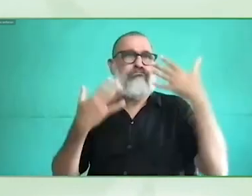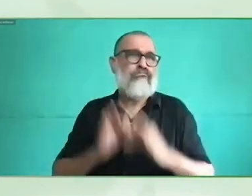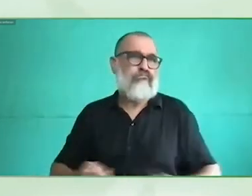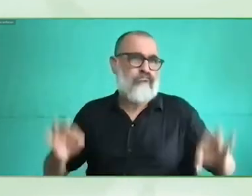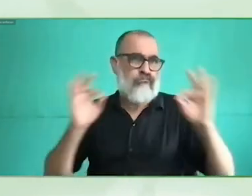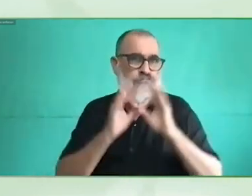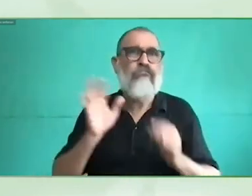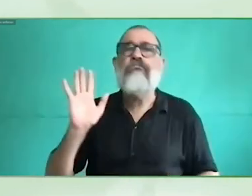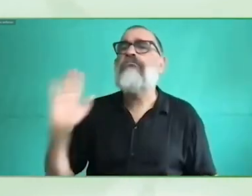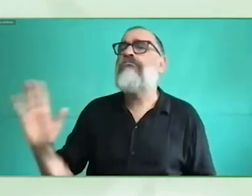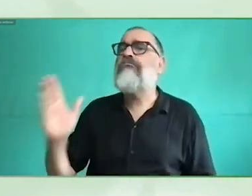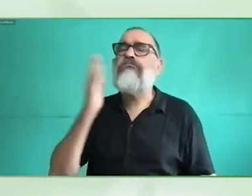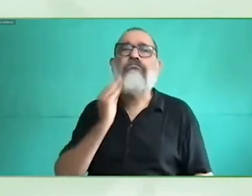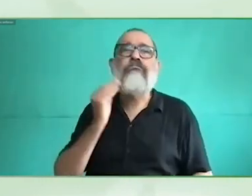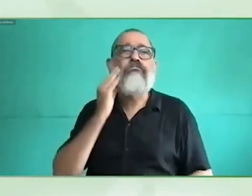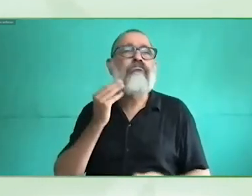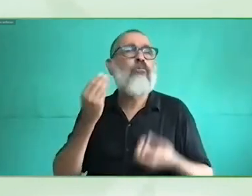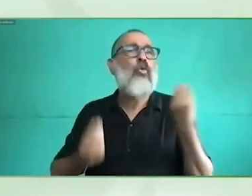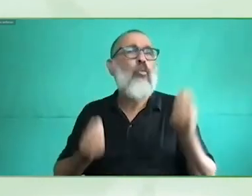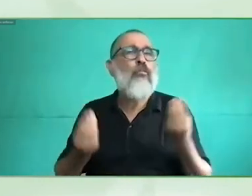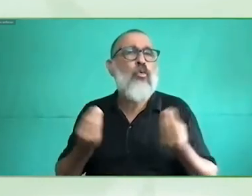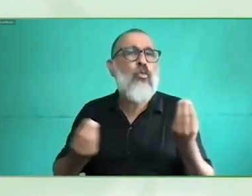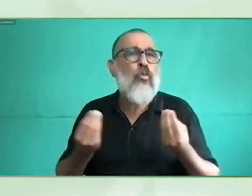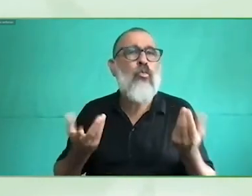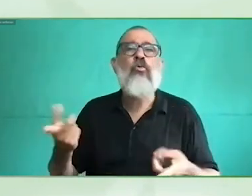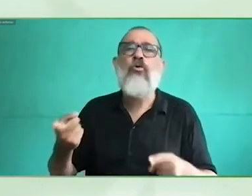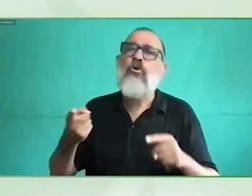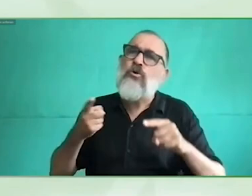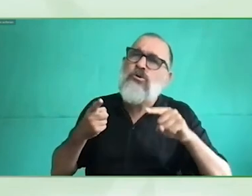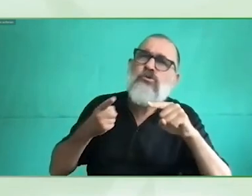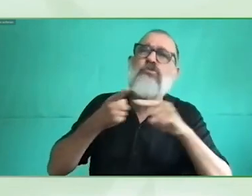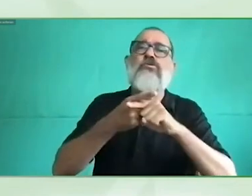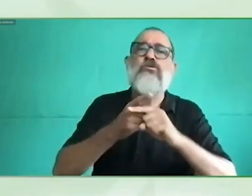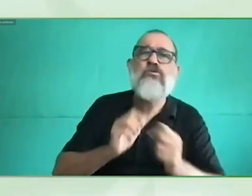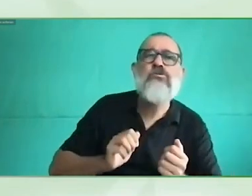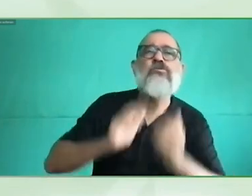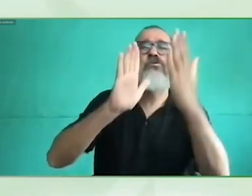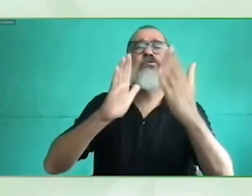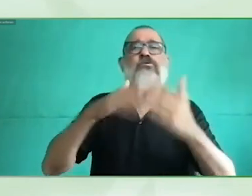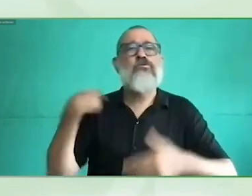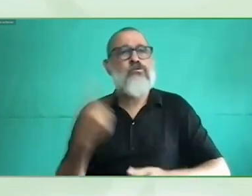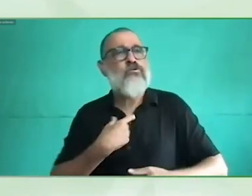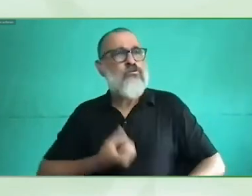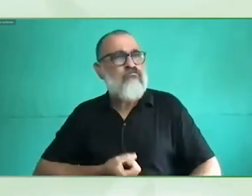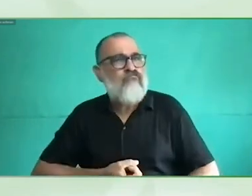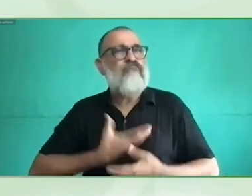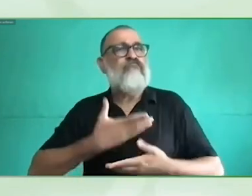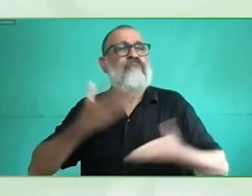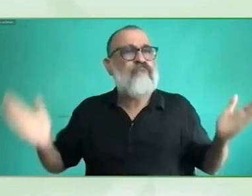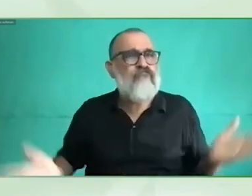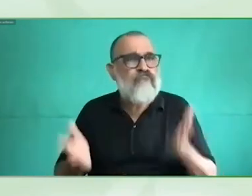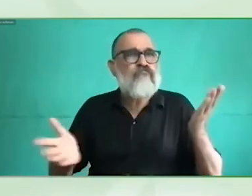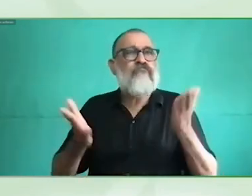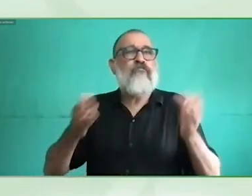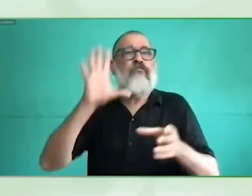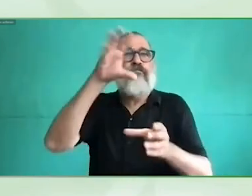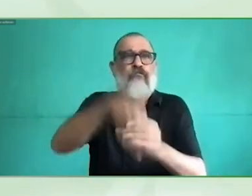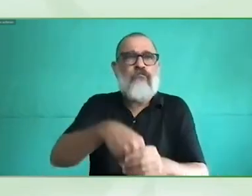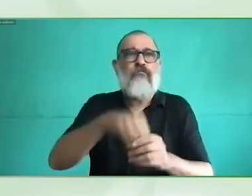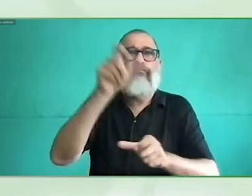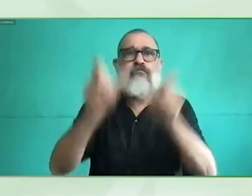y lo considero desde siempre es que la discapacidad al menos en los países de latinoamérica